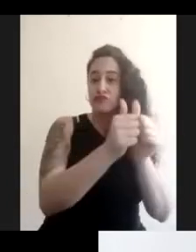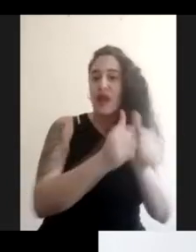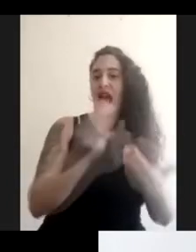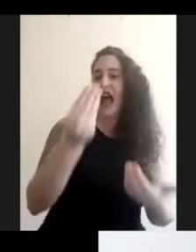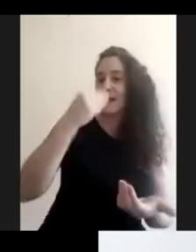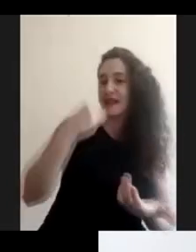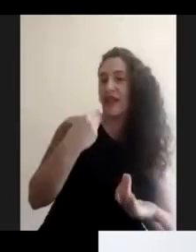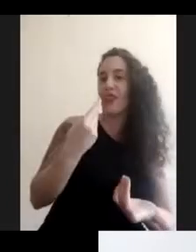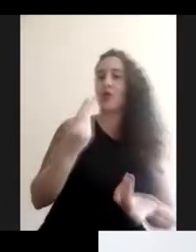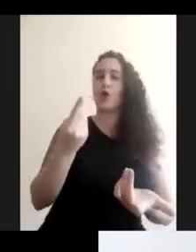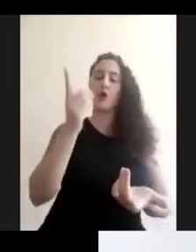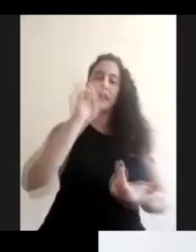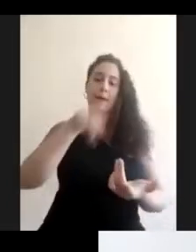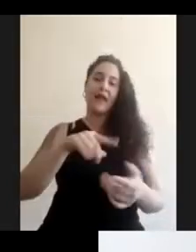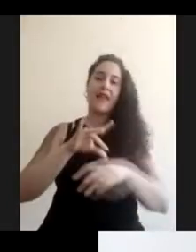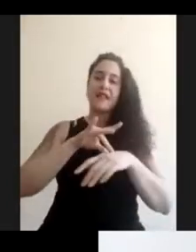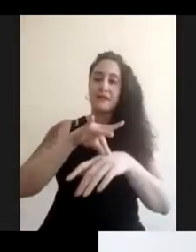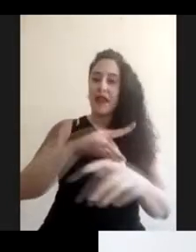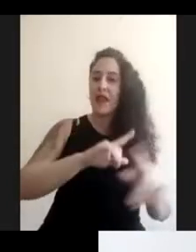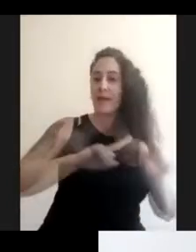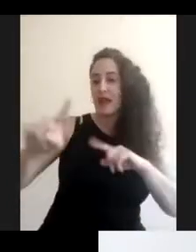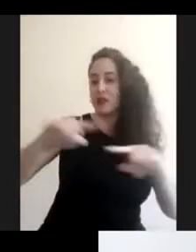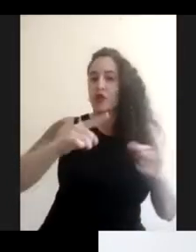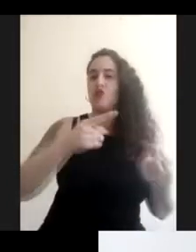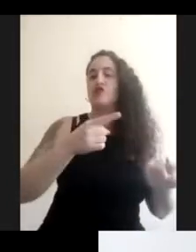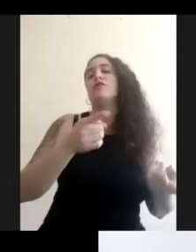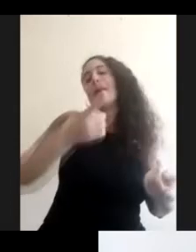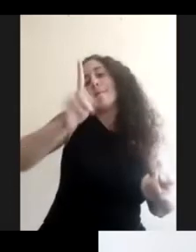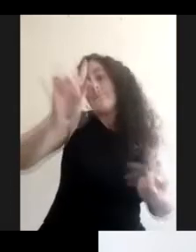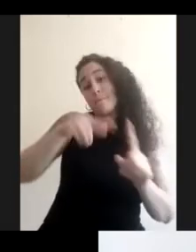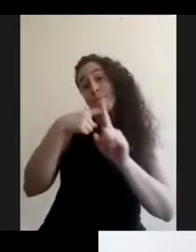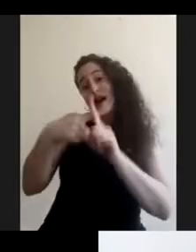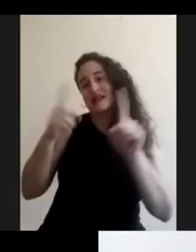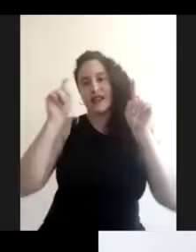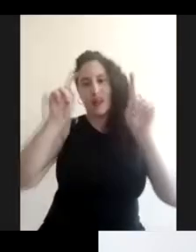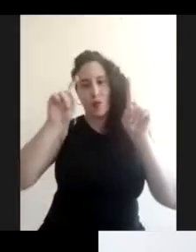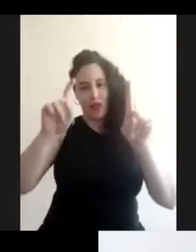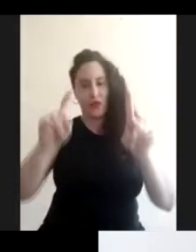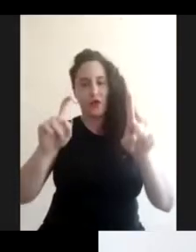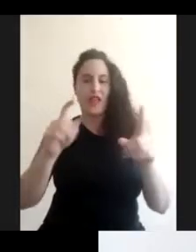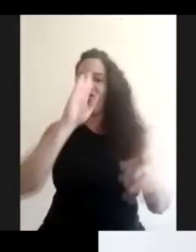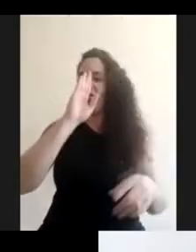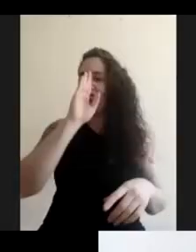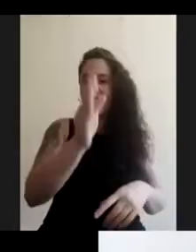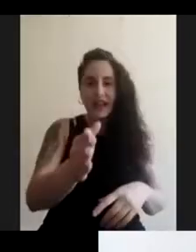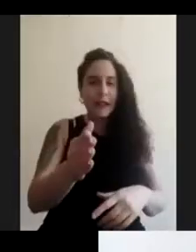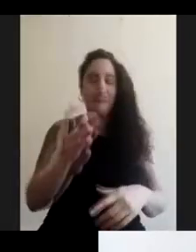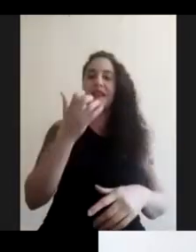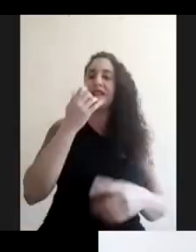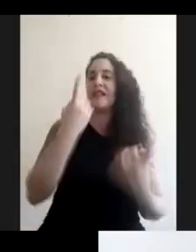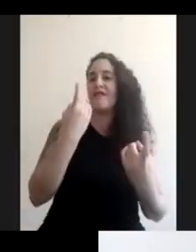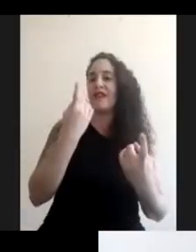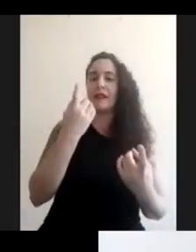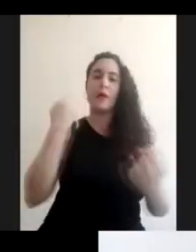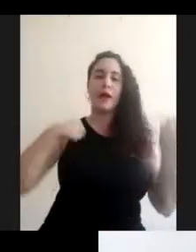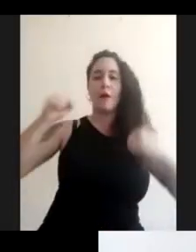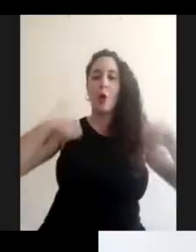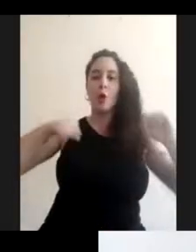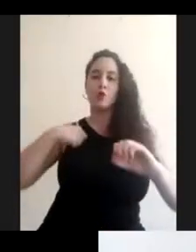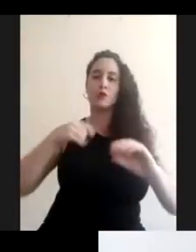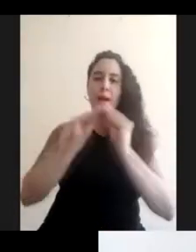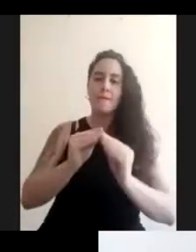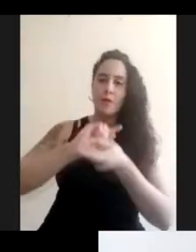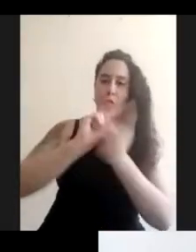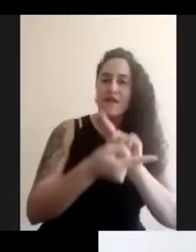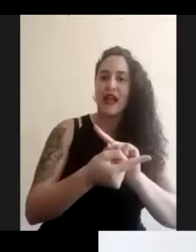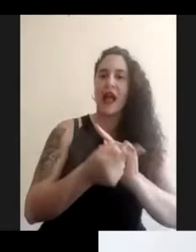y luego hacemos una labor también educativa, que es intervención directa, ya sea en modificación de conducta o echarle una mano